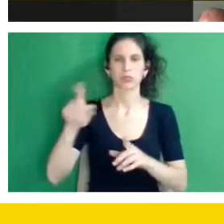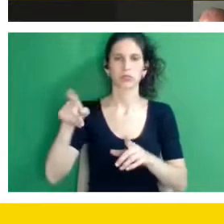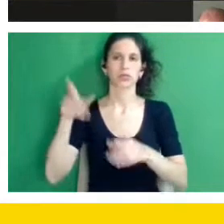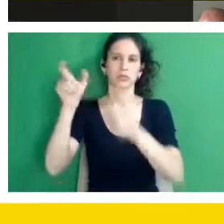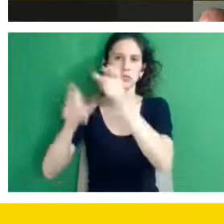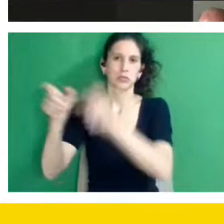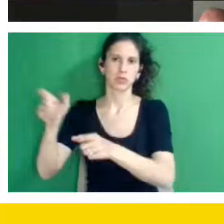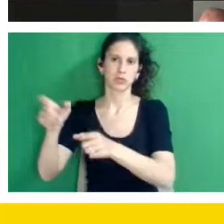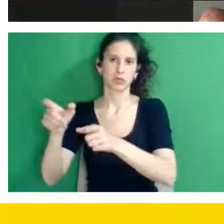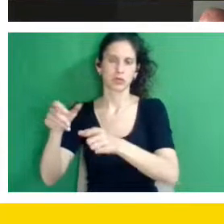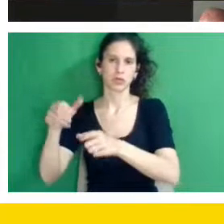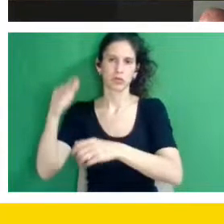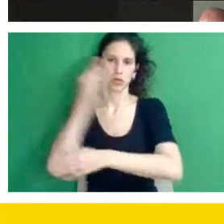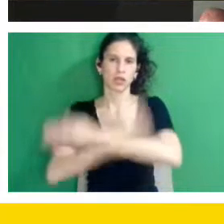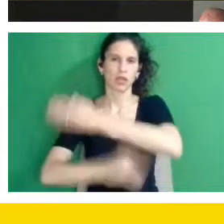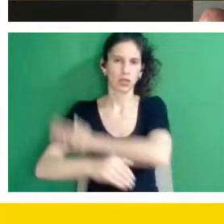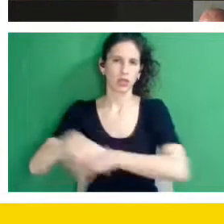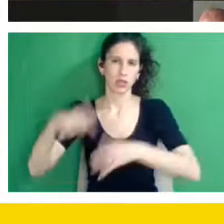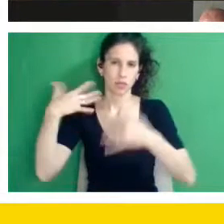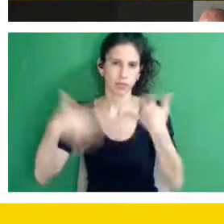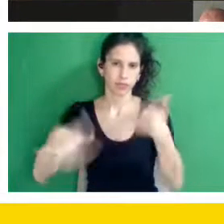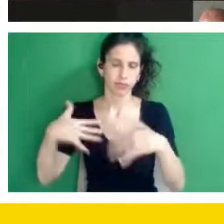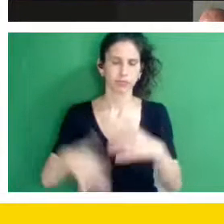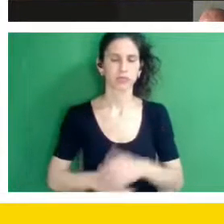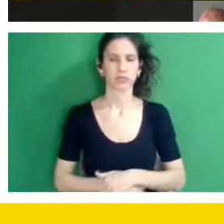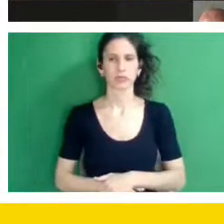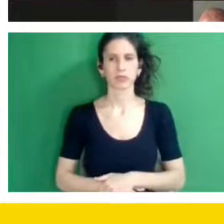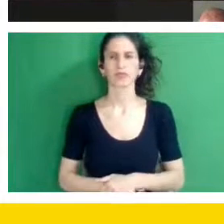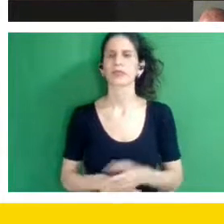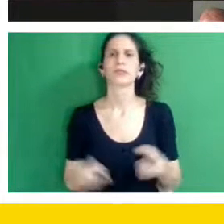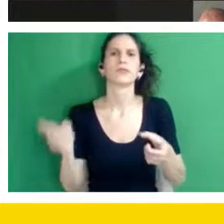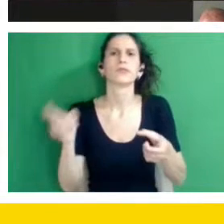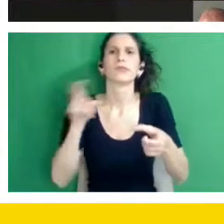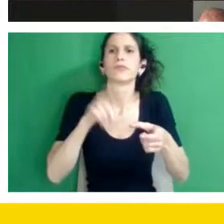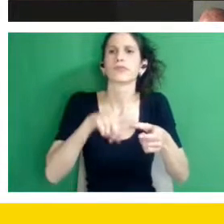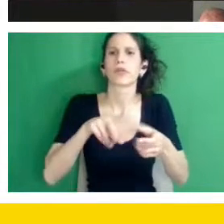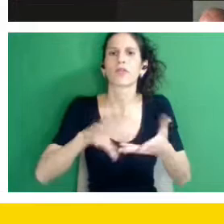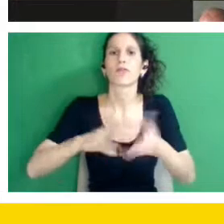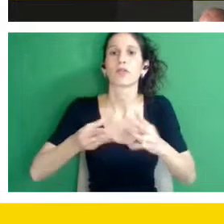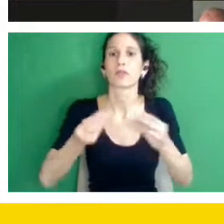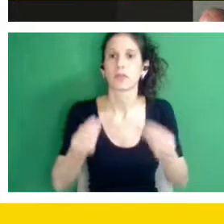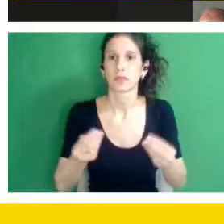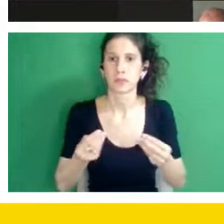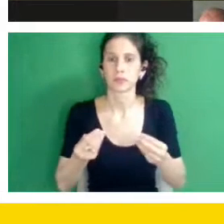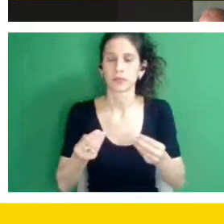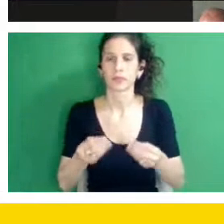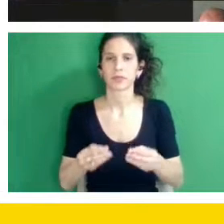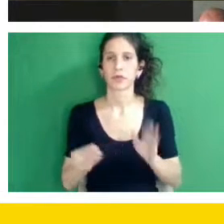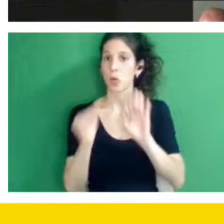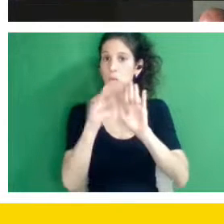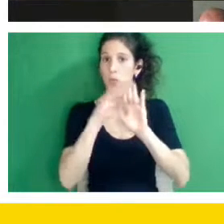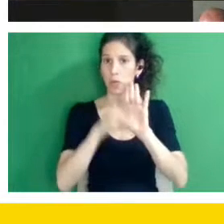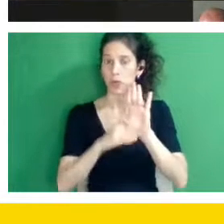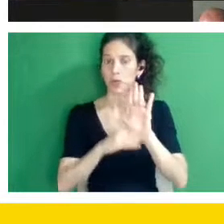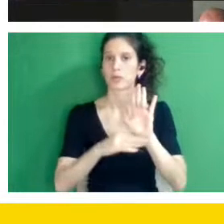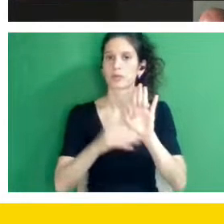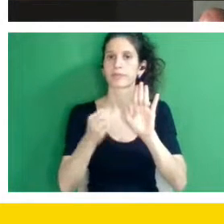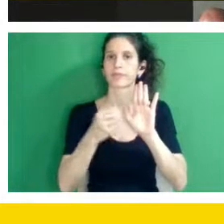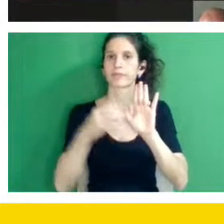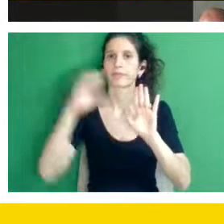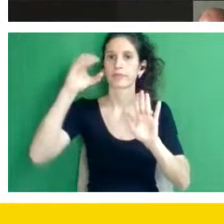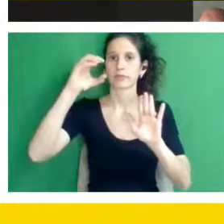severa. Para inscribirse en el programa Contigo, hay que iniciar este proceso de